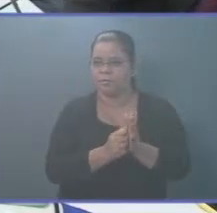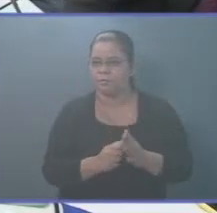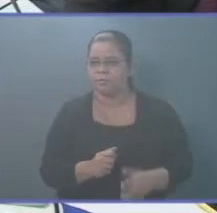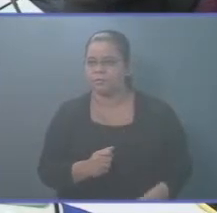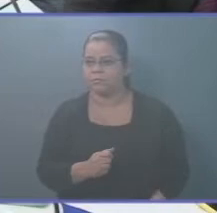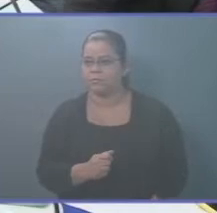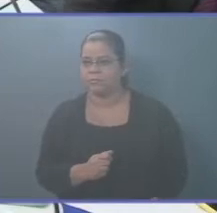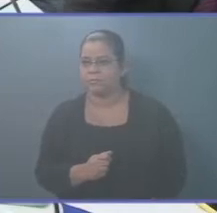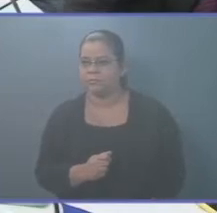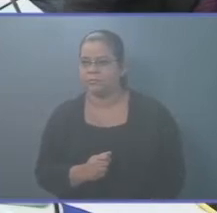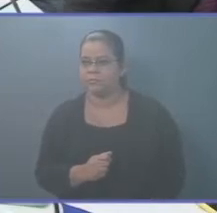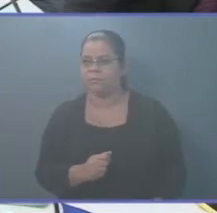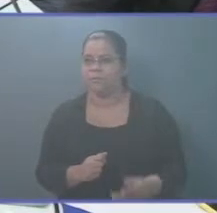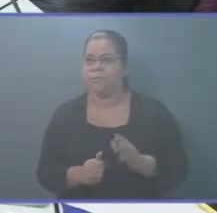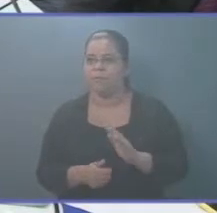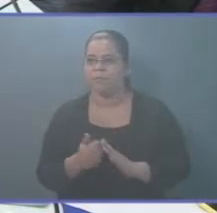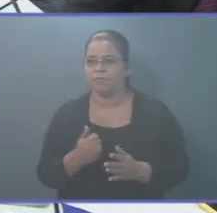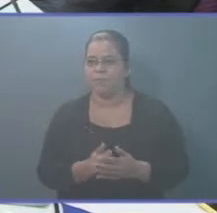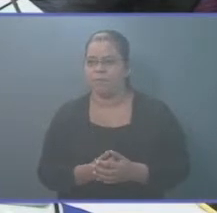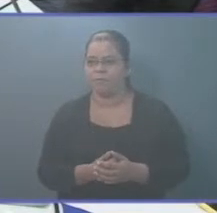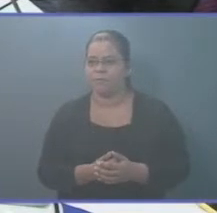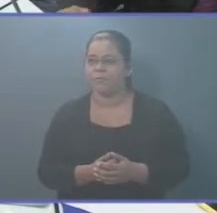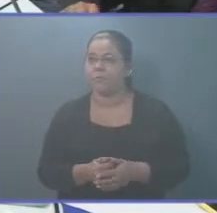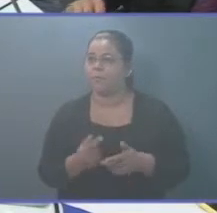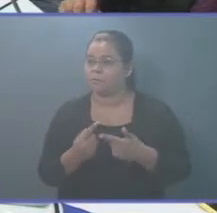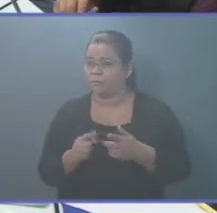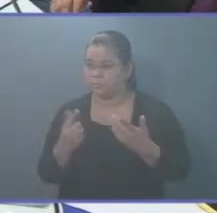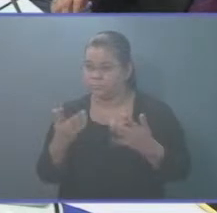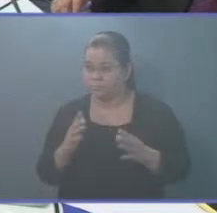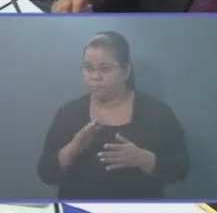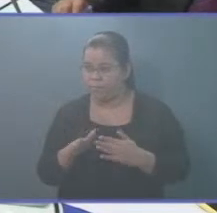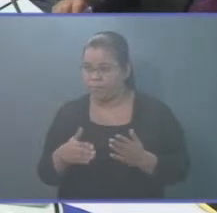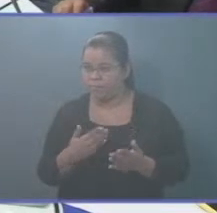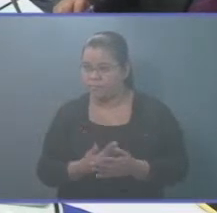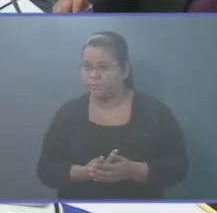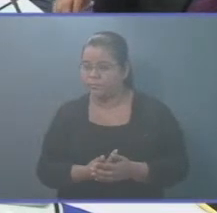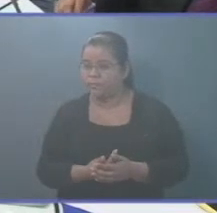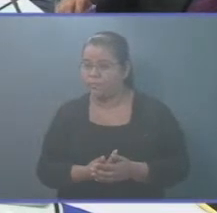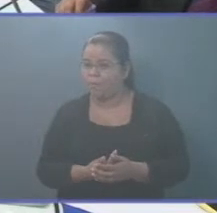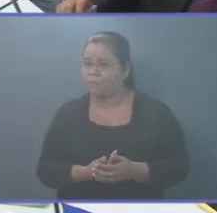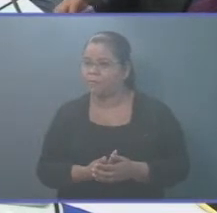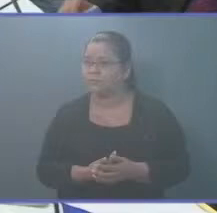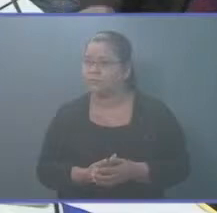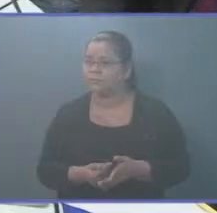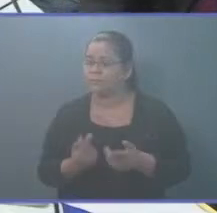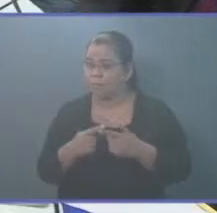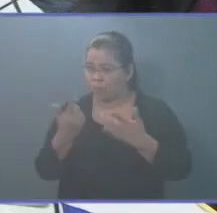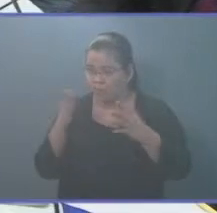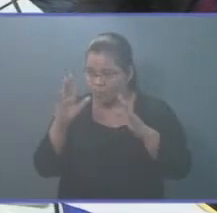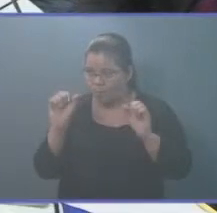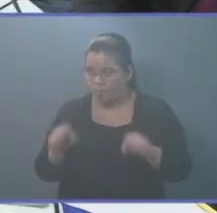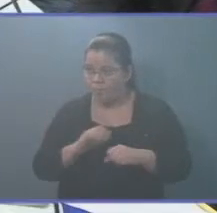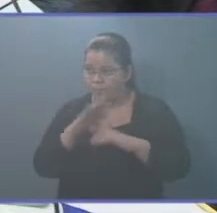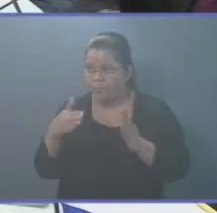el legislador se quiere referir específicamente a la incautación y secuestro del traficante,